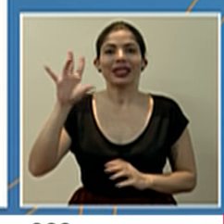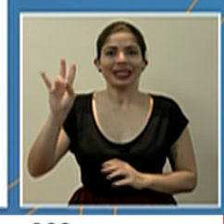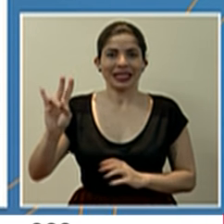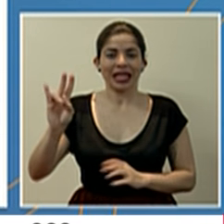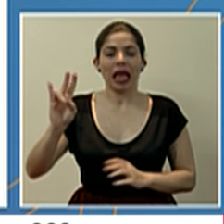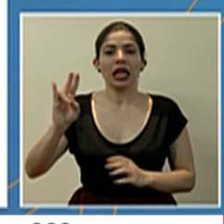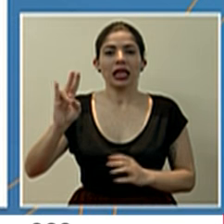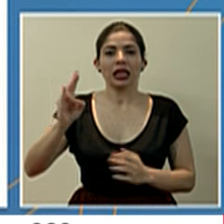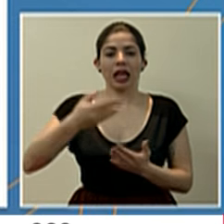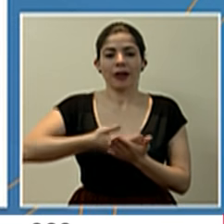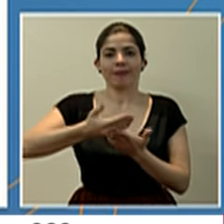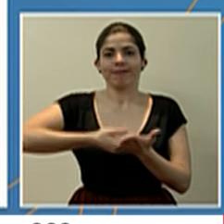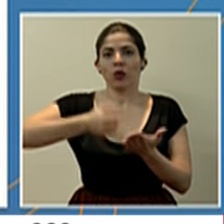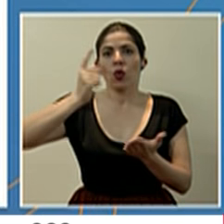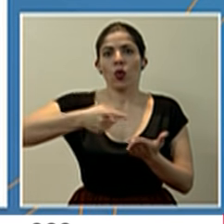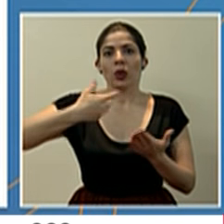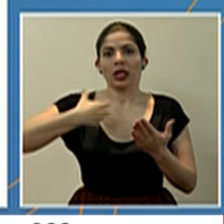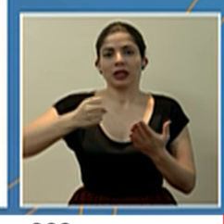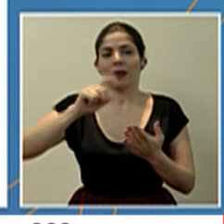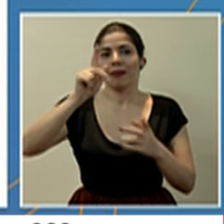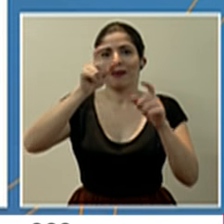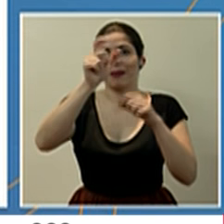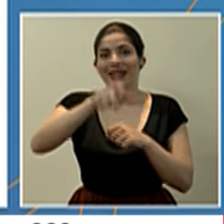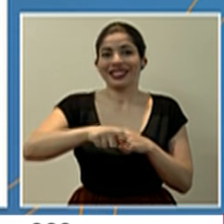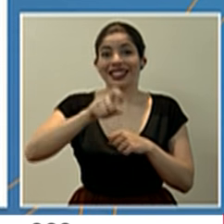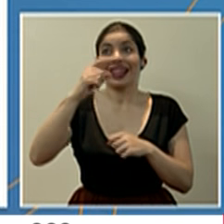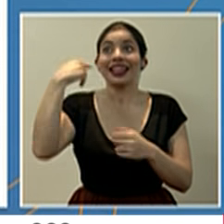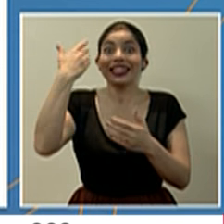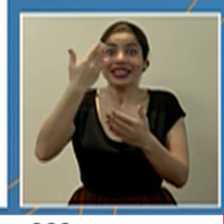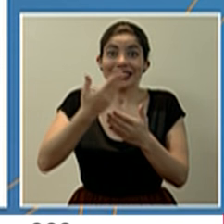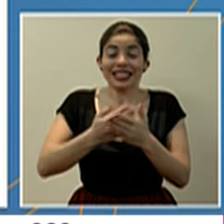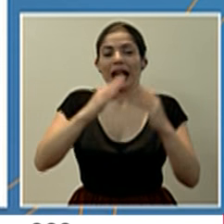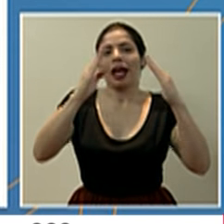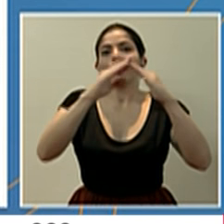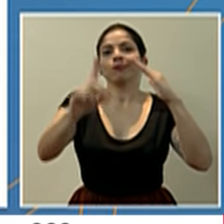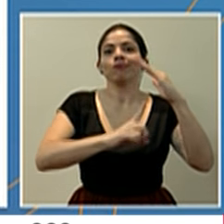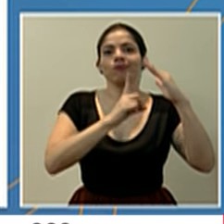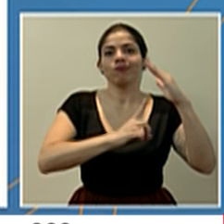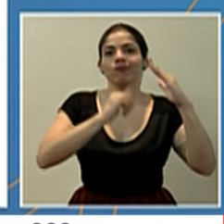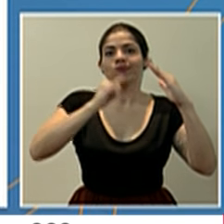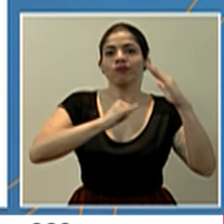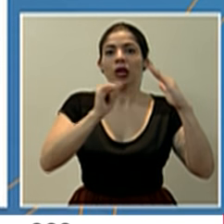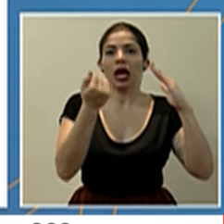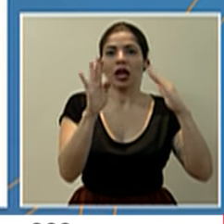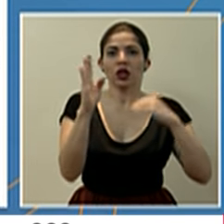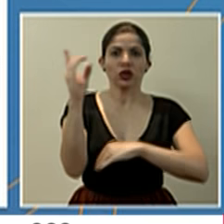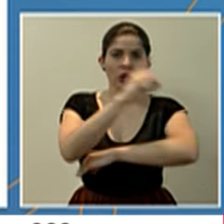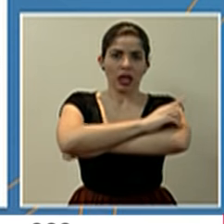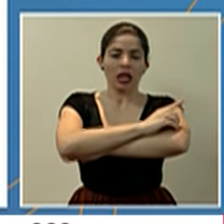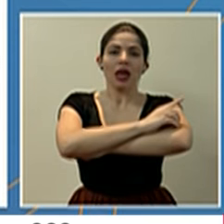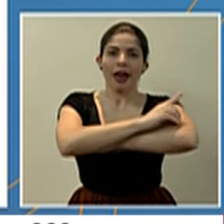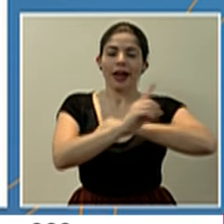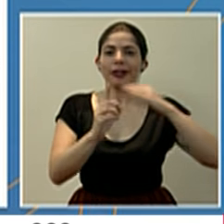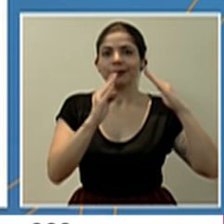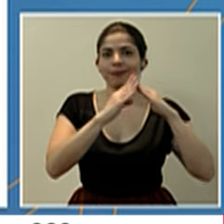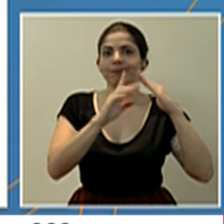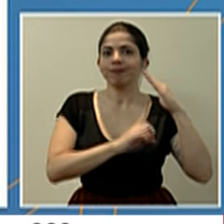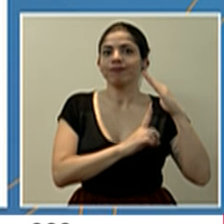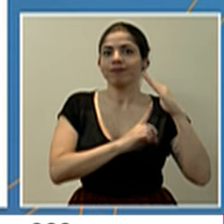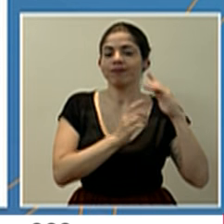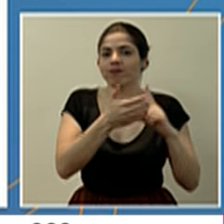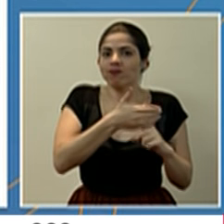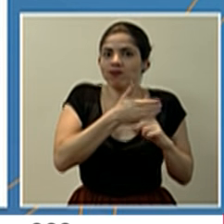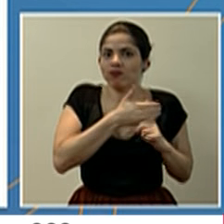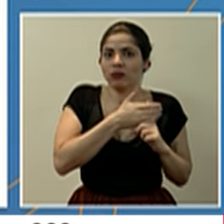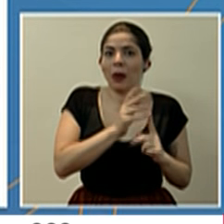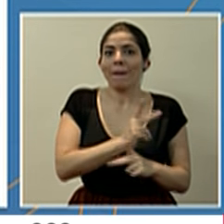7,857 órdenes sanitarias, que la persona ingresa y tiene que estar 14 días en aislamiento para protegerse a sí